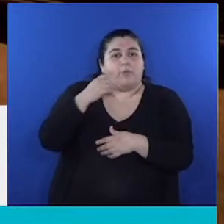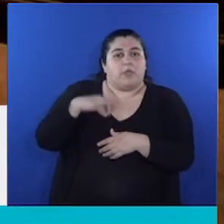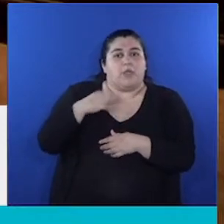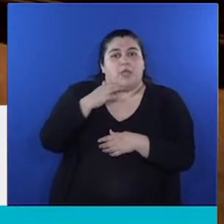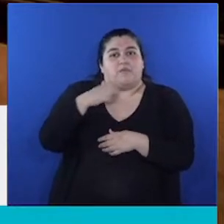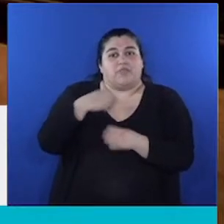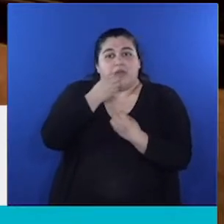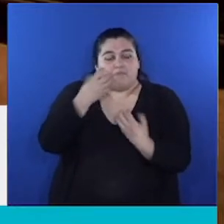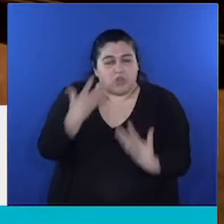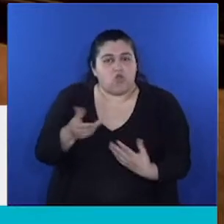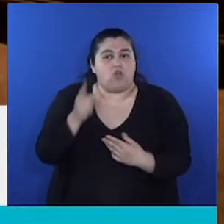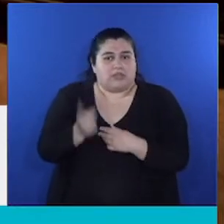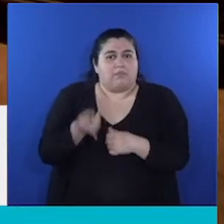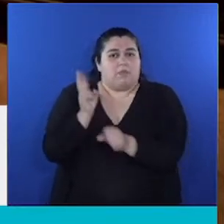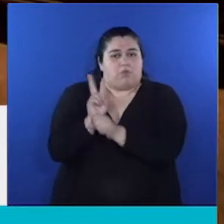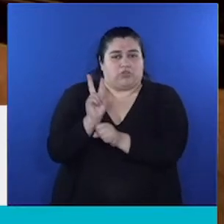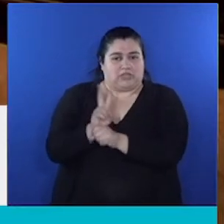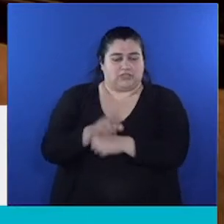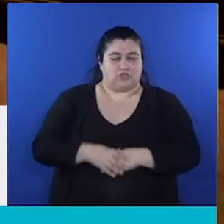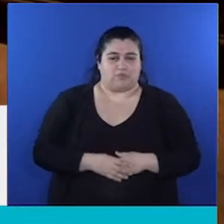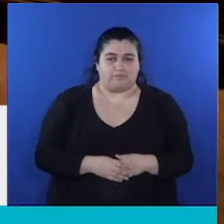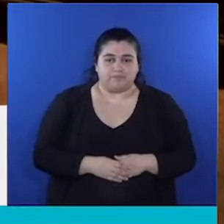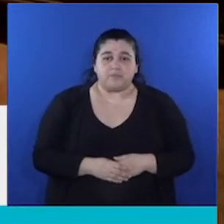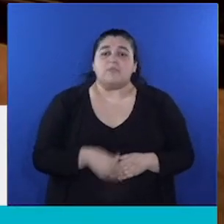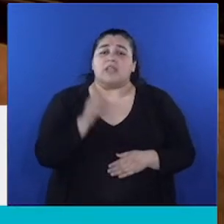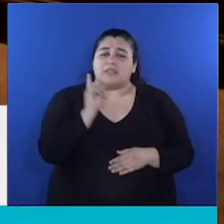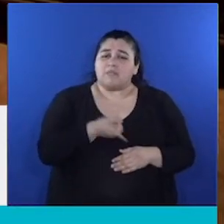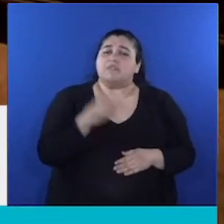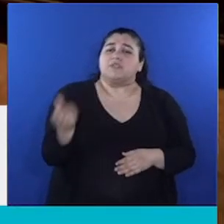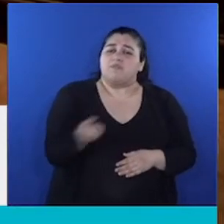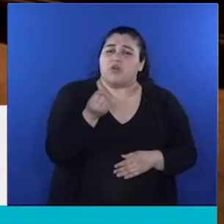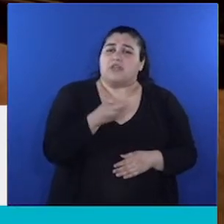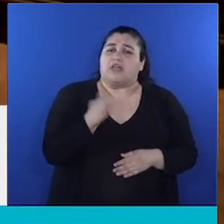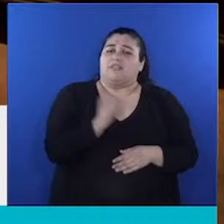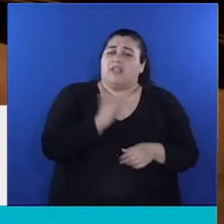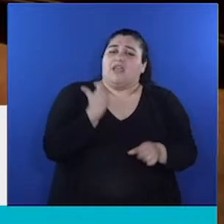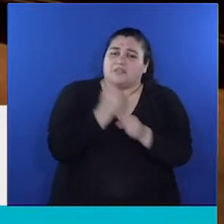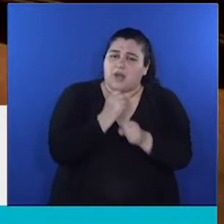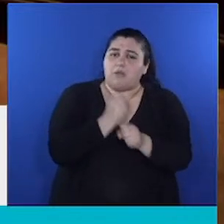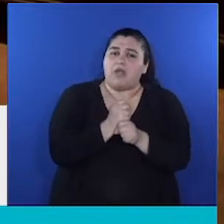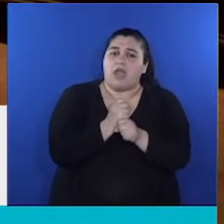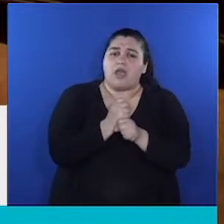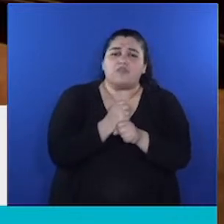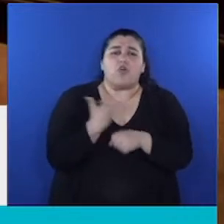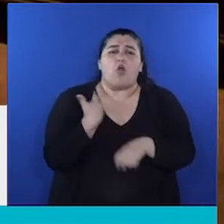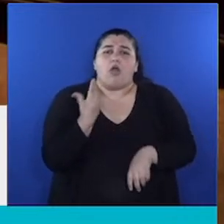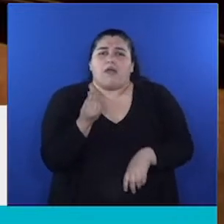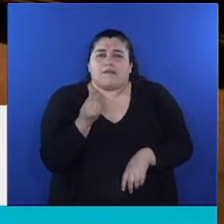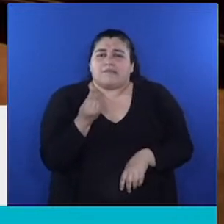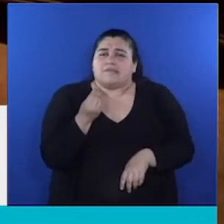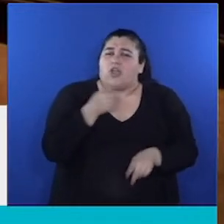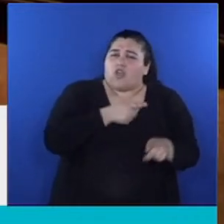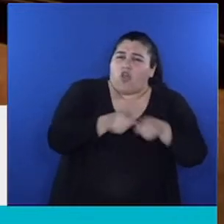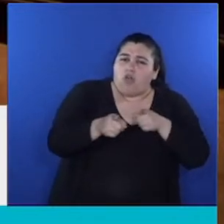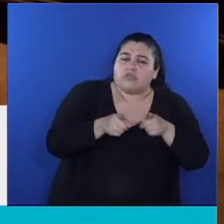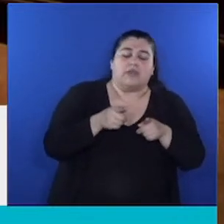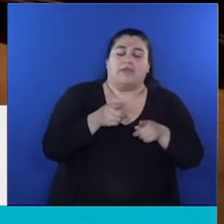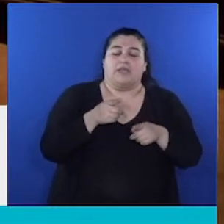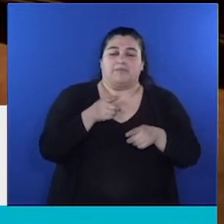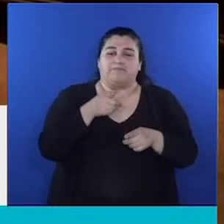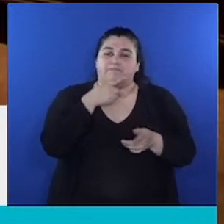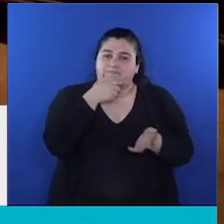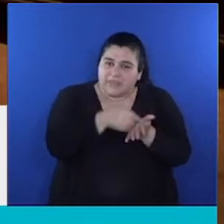protección. También me parece importante que podamos trabajar en deconstruir la homofobia. Hemos vivido esta semana expresiones